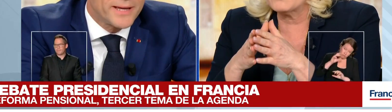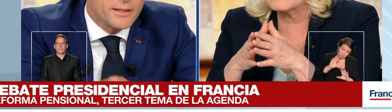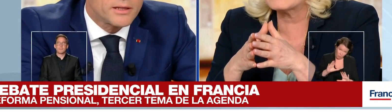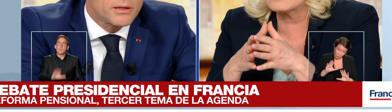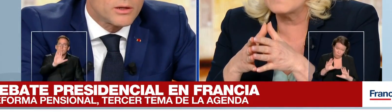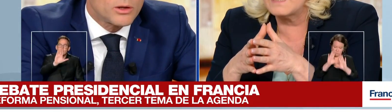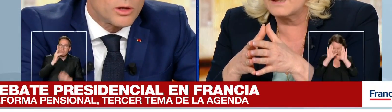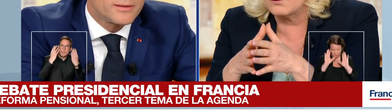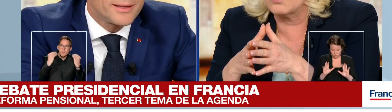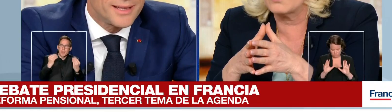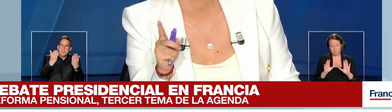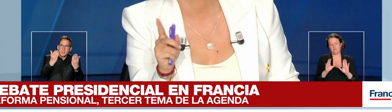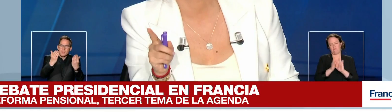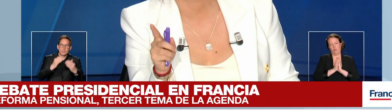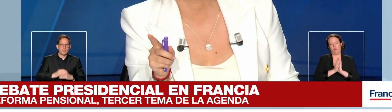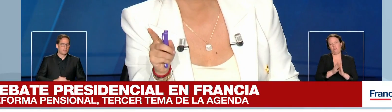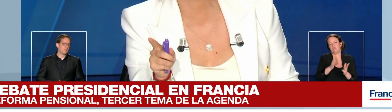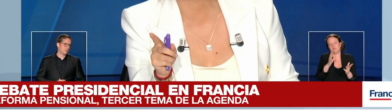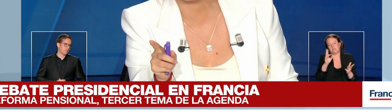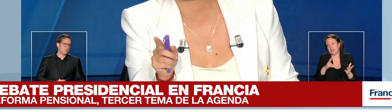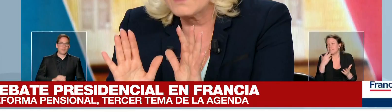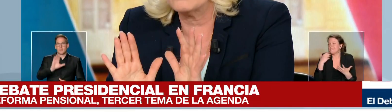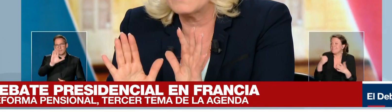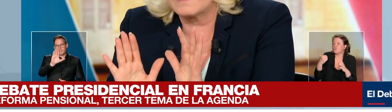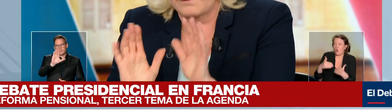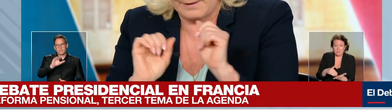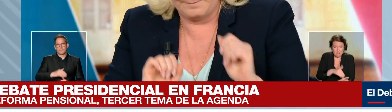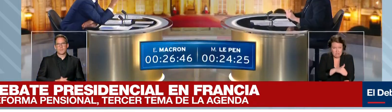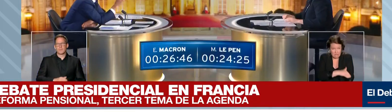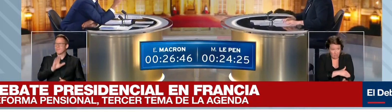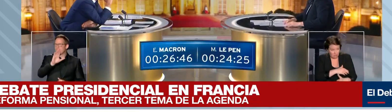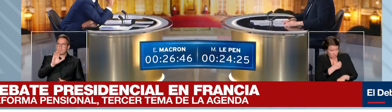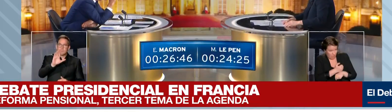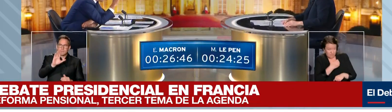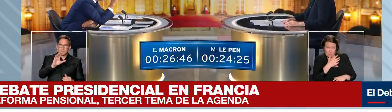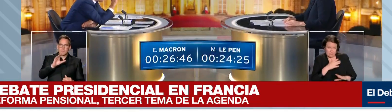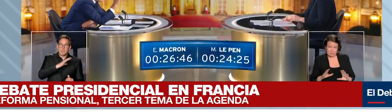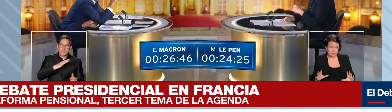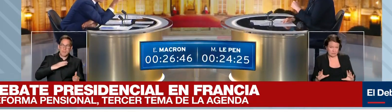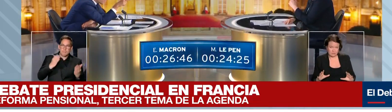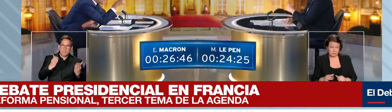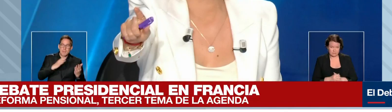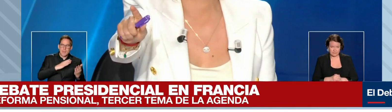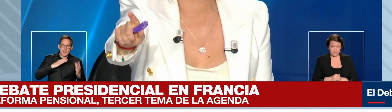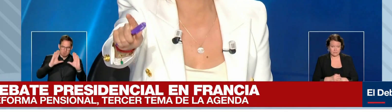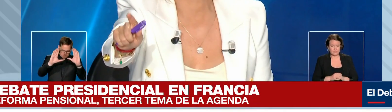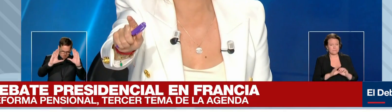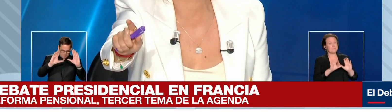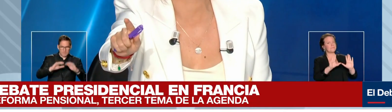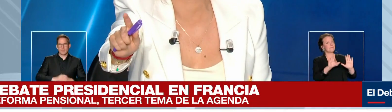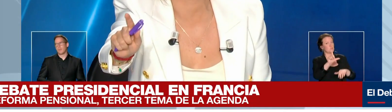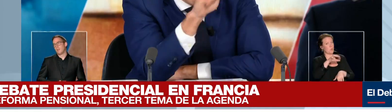de mi proyecto, señora Le Pen, cuando uno tiene 600 mil millones de euros. Señora Le Pen,